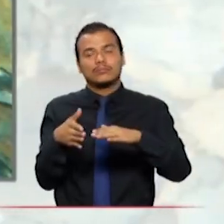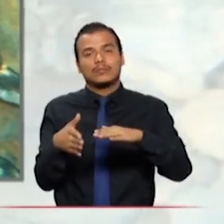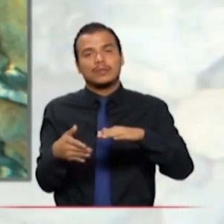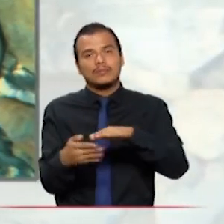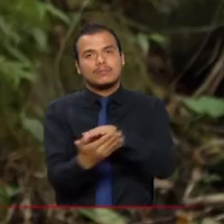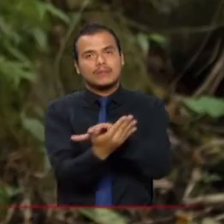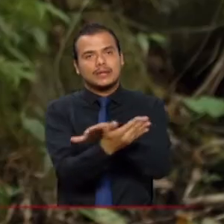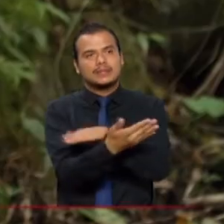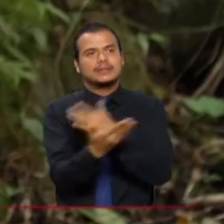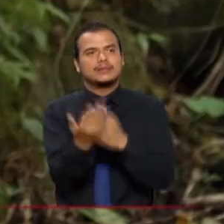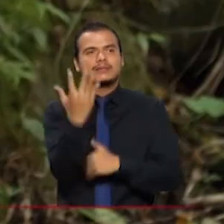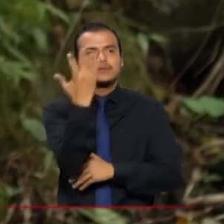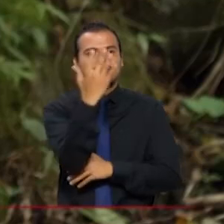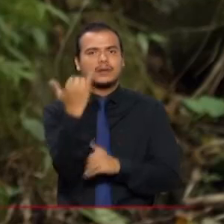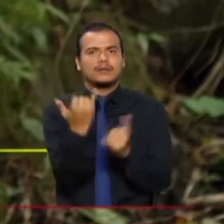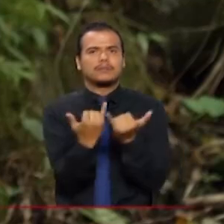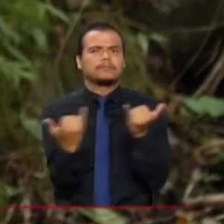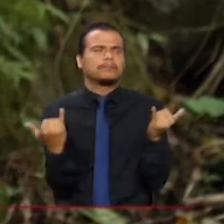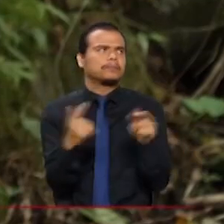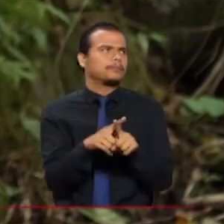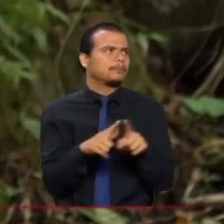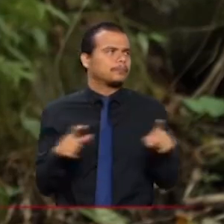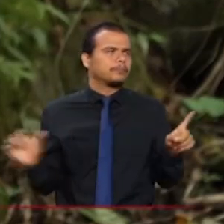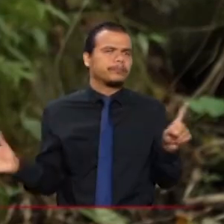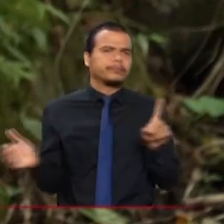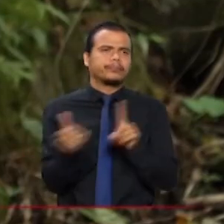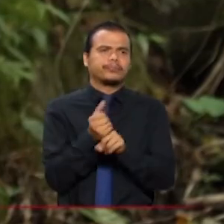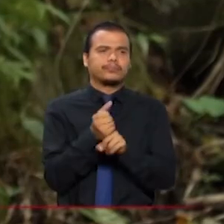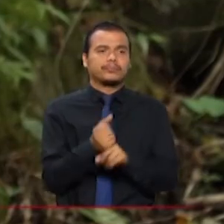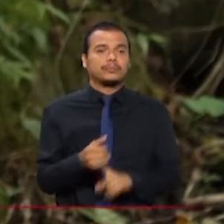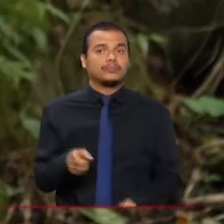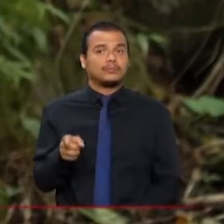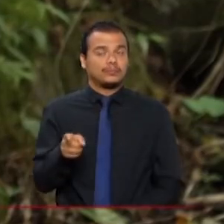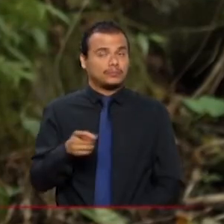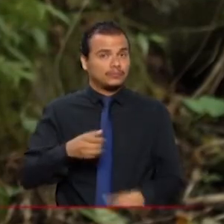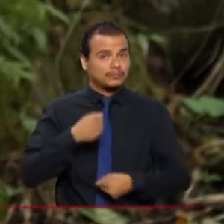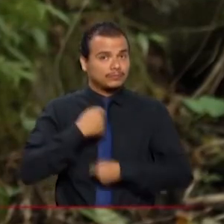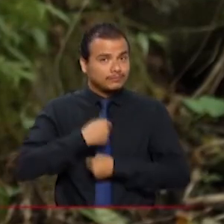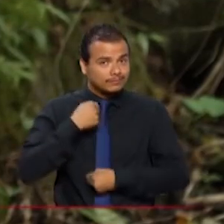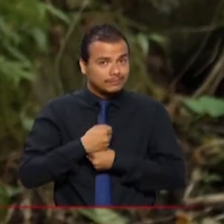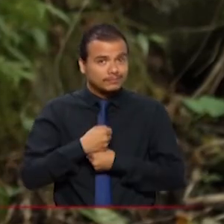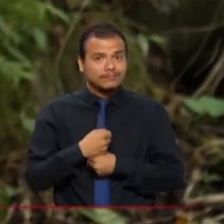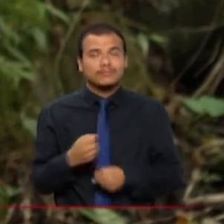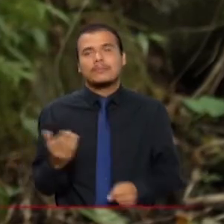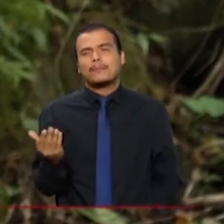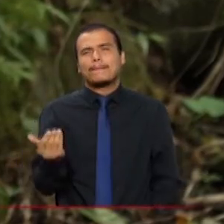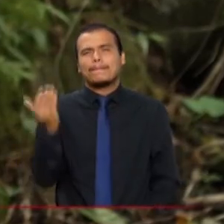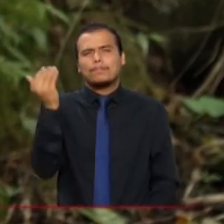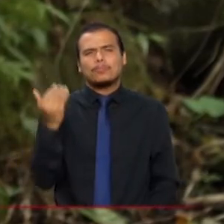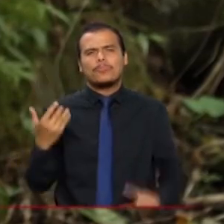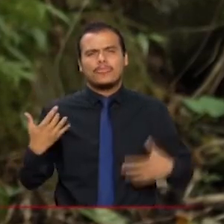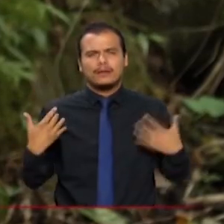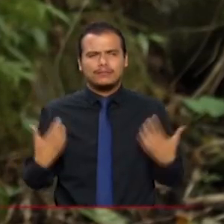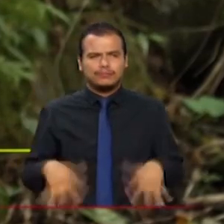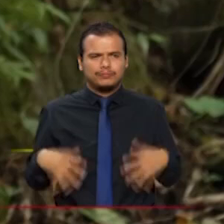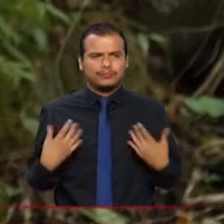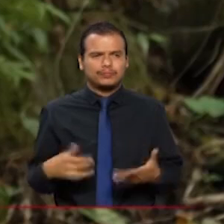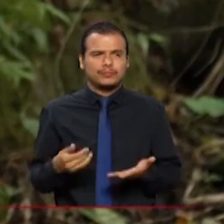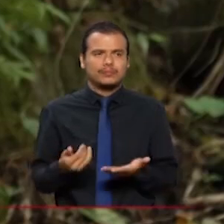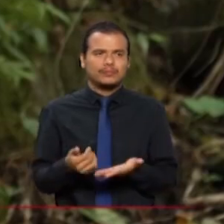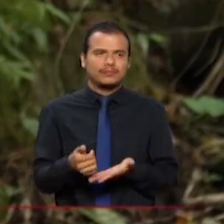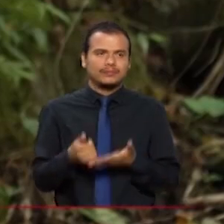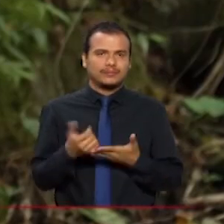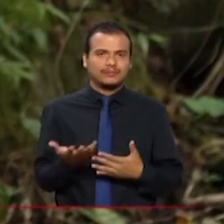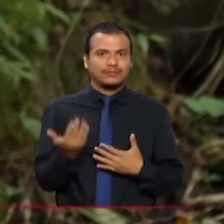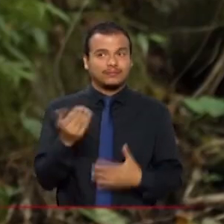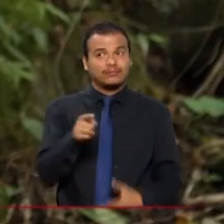Realmente es una labor que me parece muy buena porque pues realmente nos apoya gente que tiene